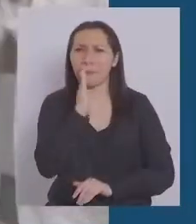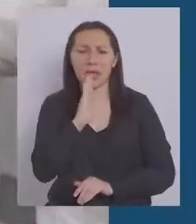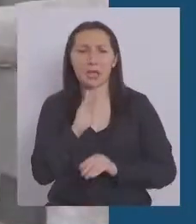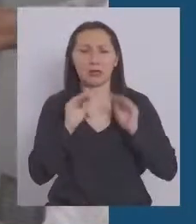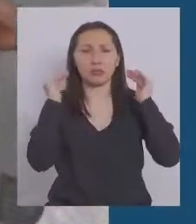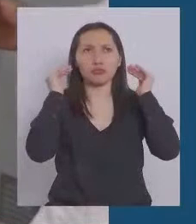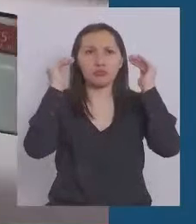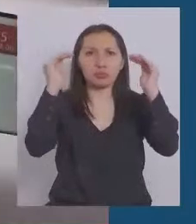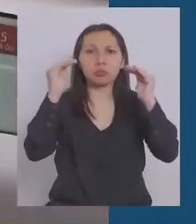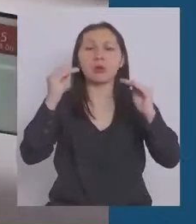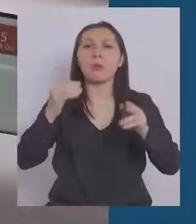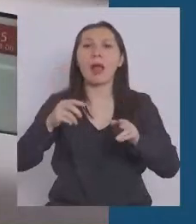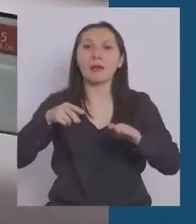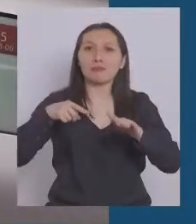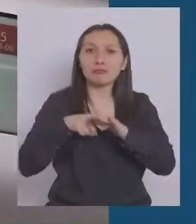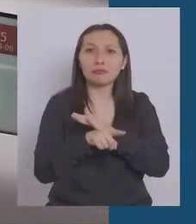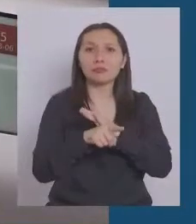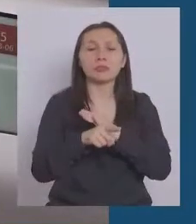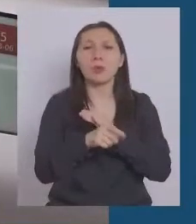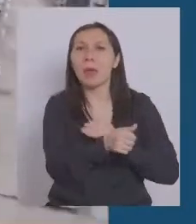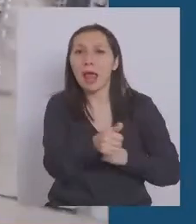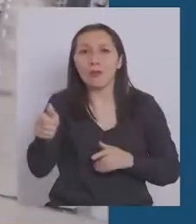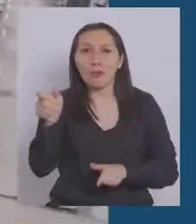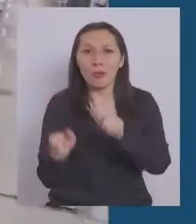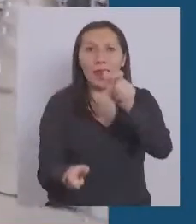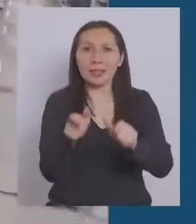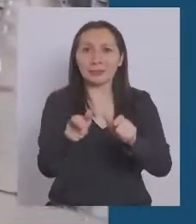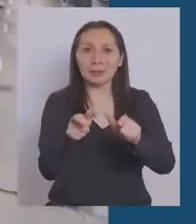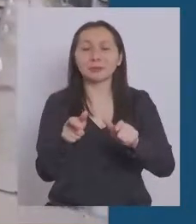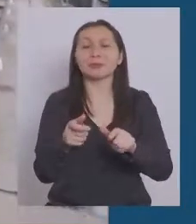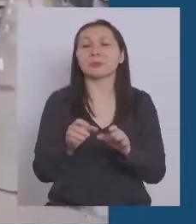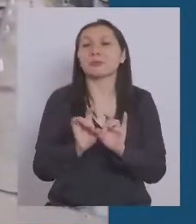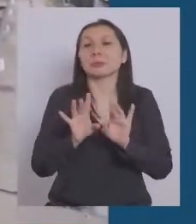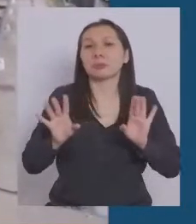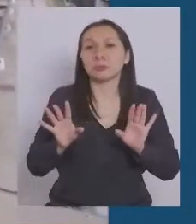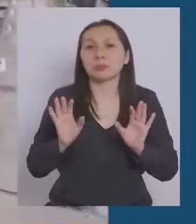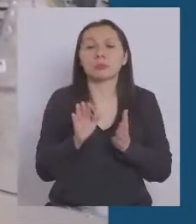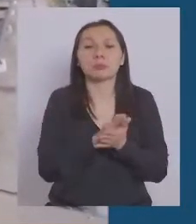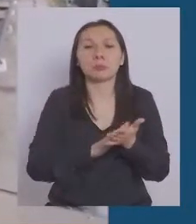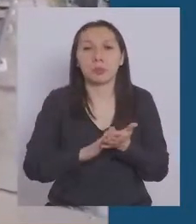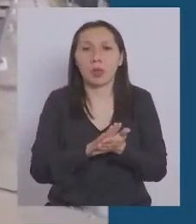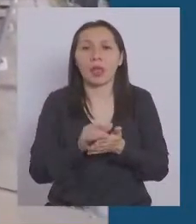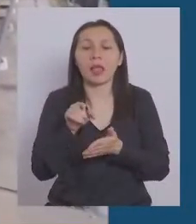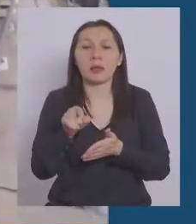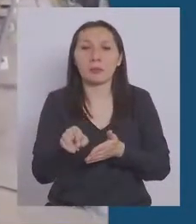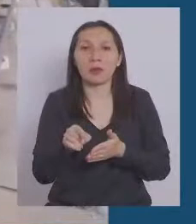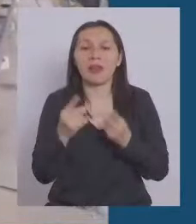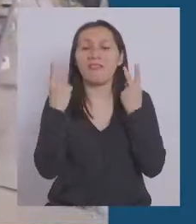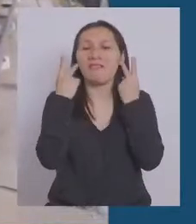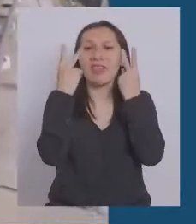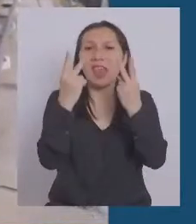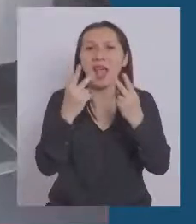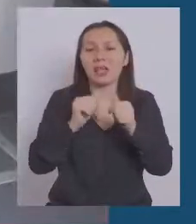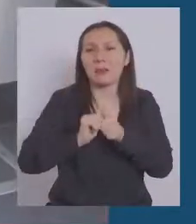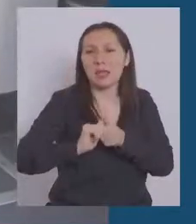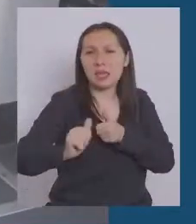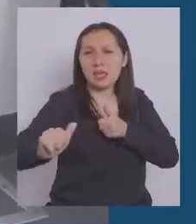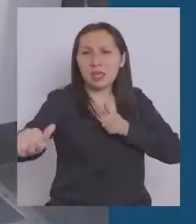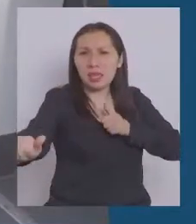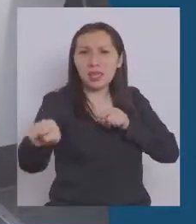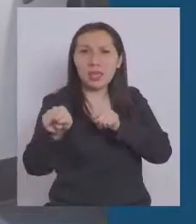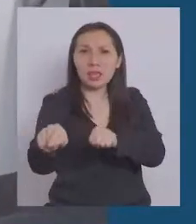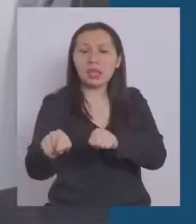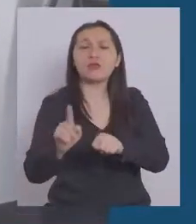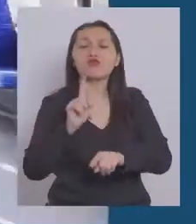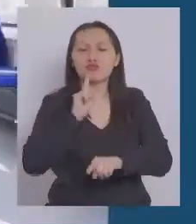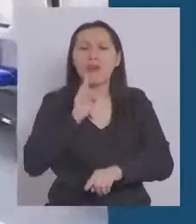para acceso universal, instalaciones en el caso, por ejemplo, de los viajes de más larga distancia